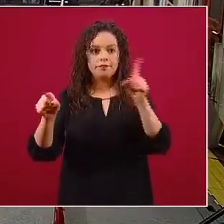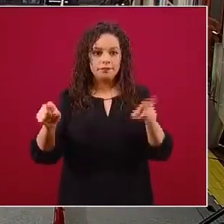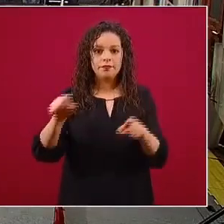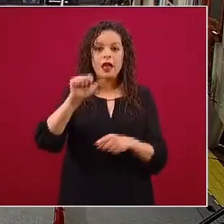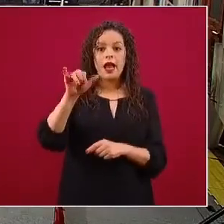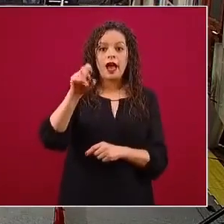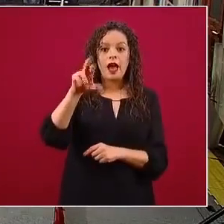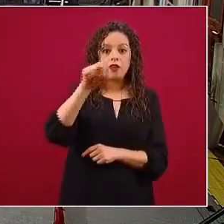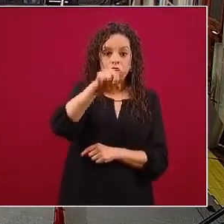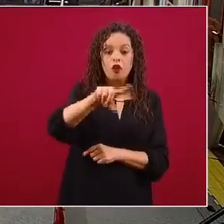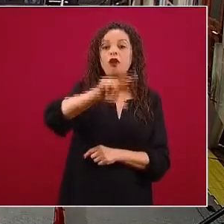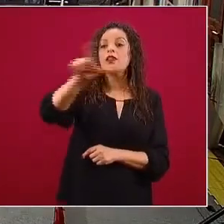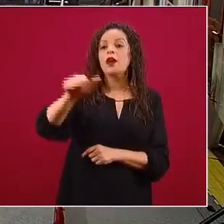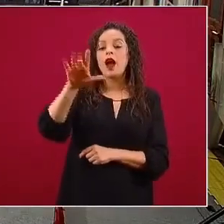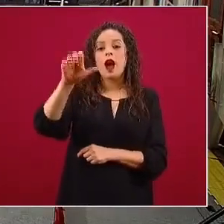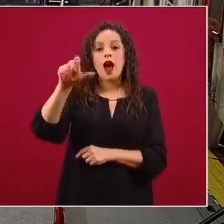Carlos.